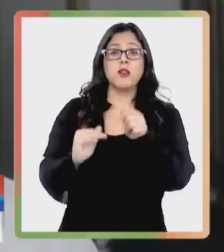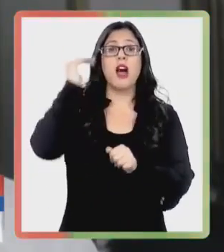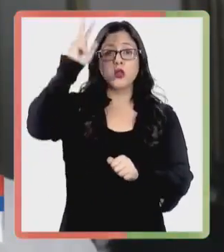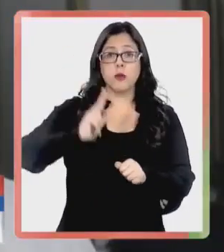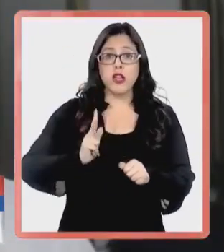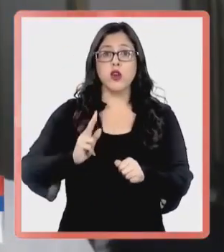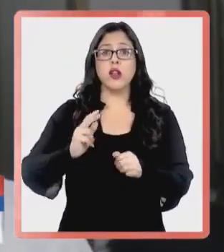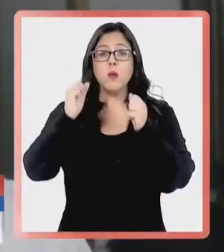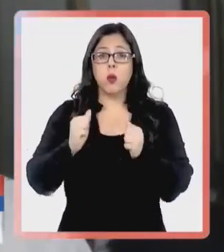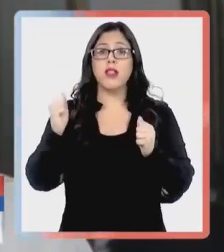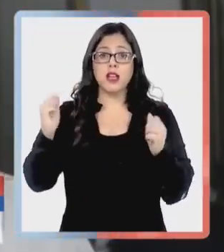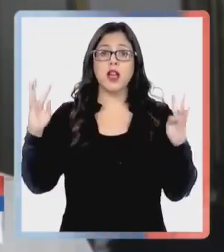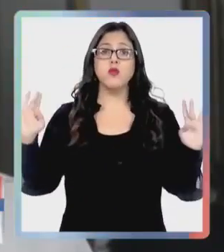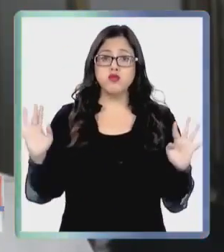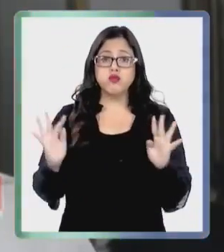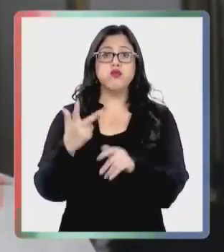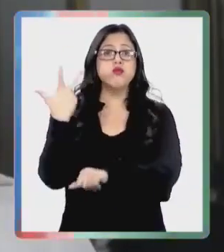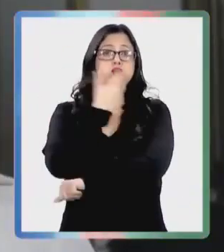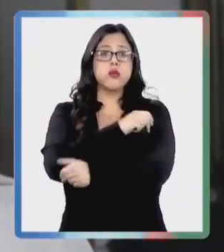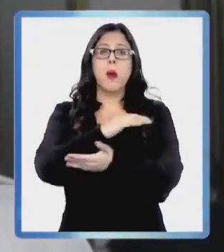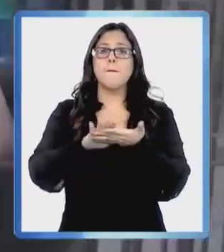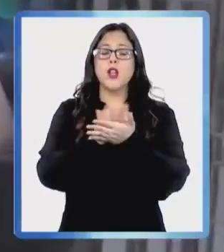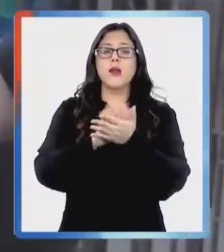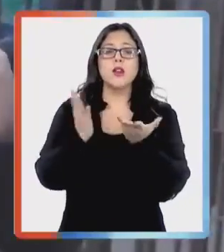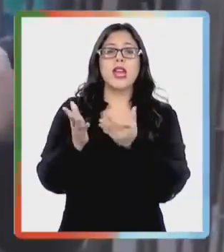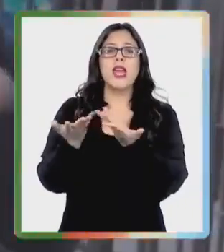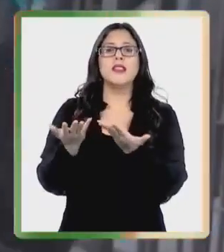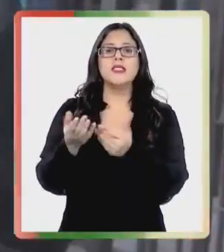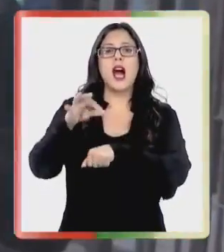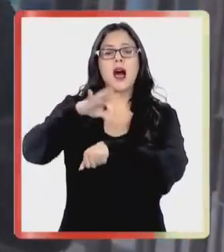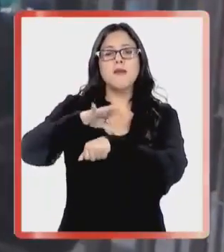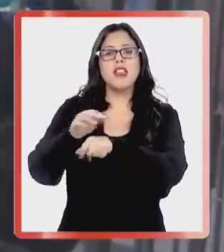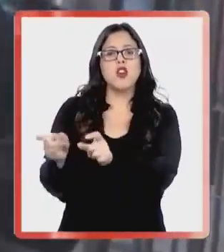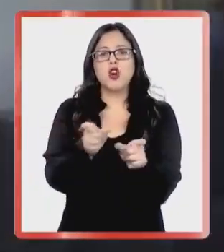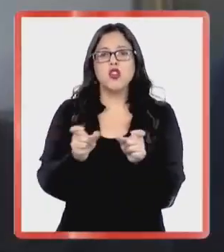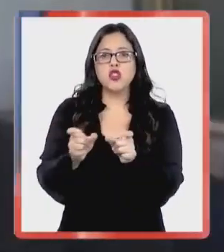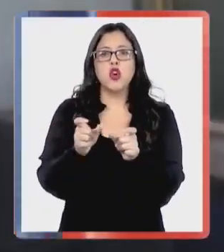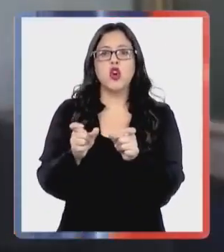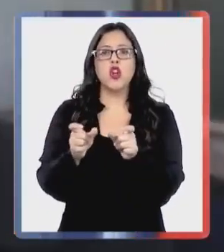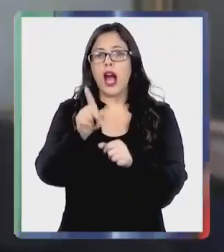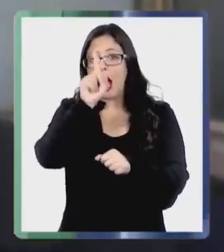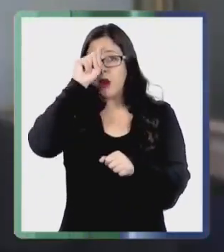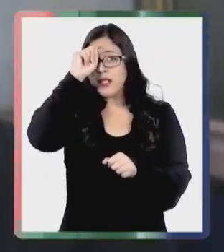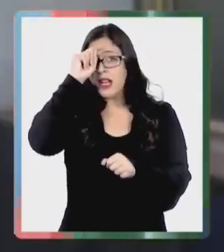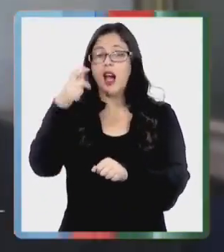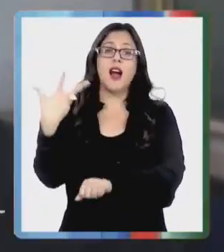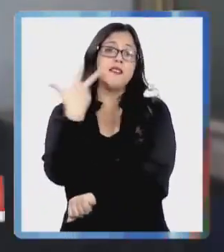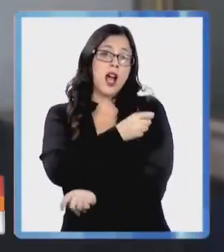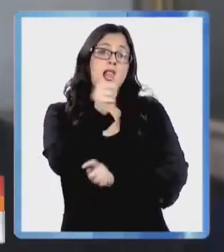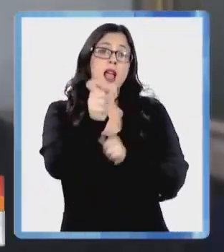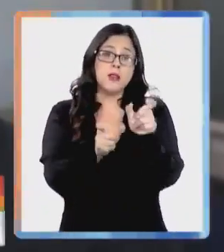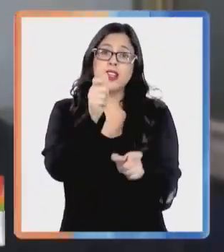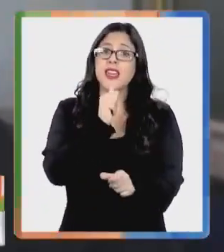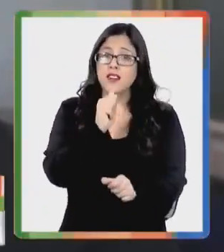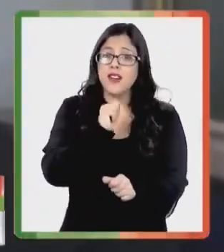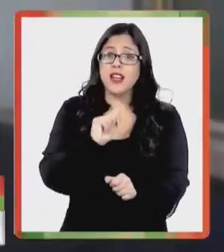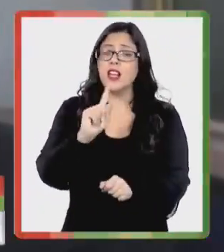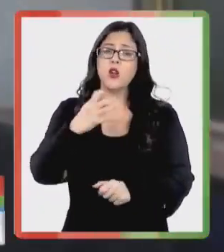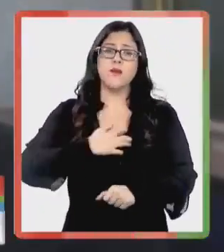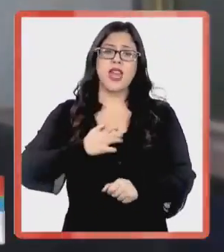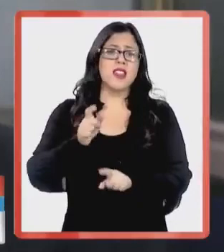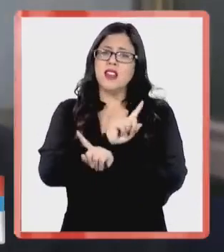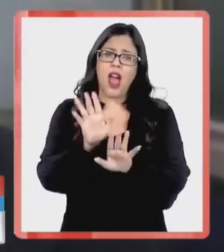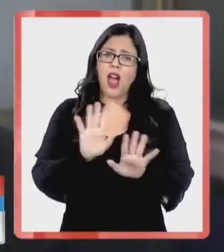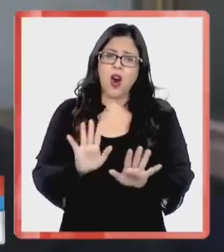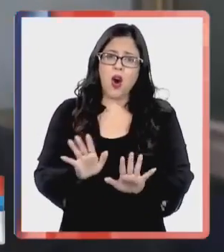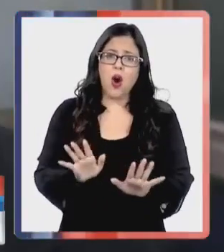se puedan venir a vacunar, por ejemplo, cuando vienen a un control al hospital. A vacunarse, los que no tienen sus vacunas no teman porque